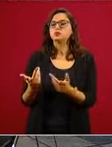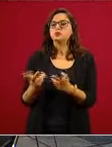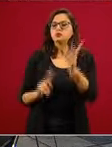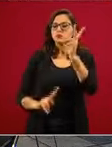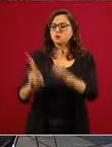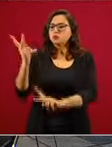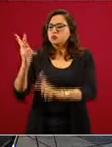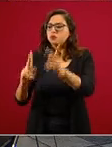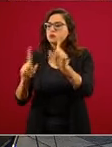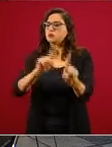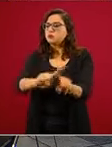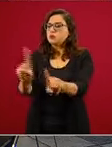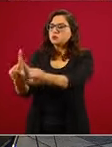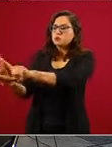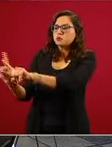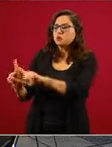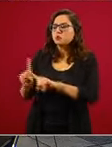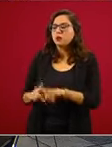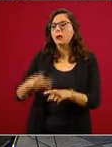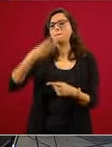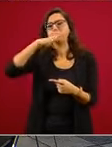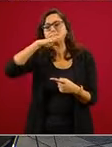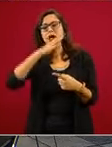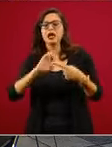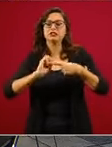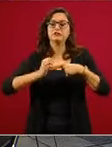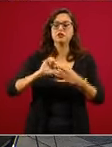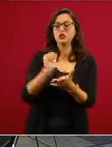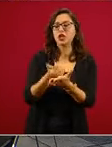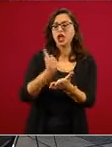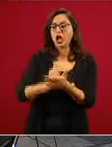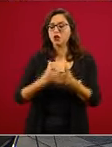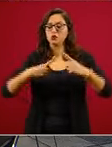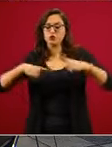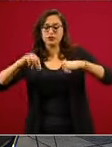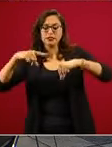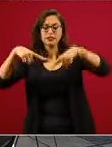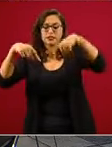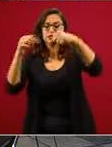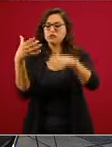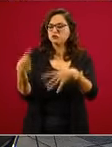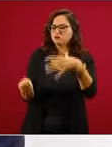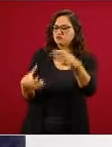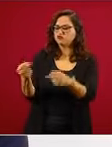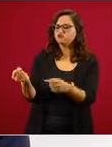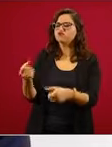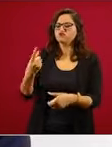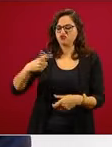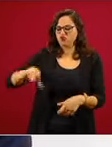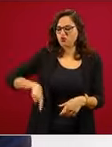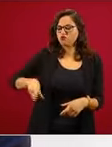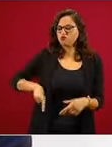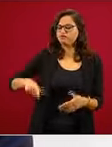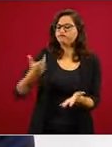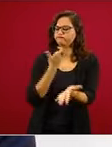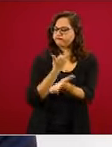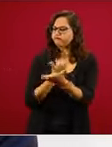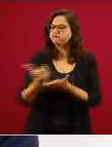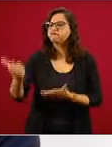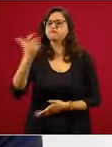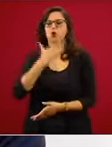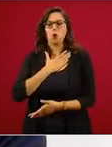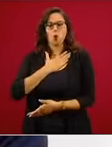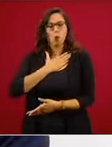a productores del campo maíz, frijol, arroz, trigo y leche. Es un acto mínimo